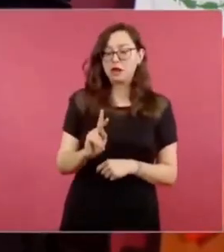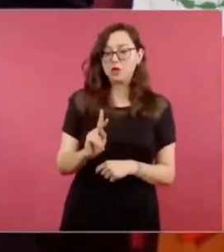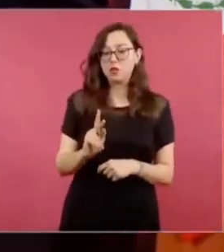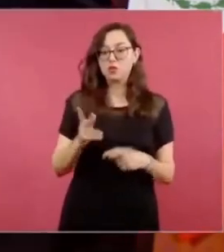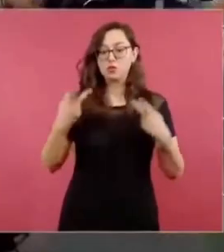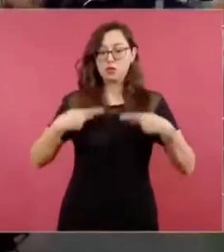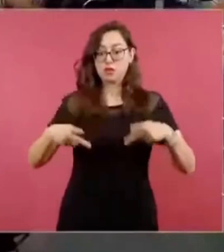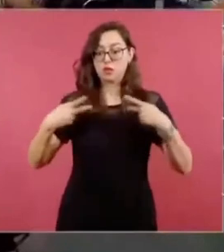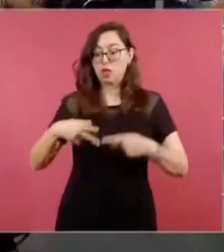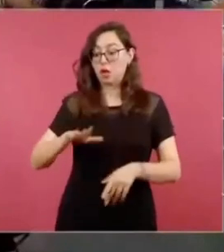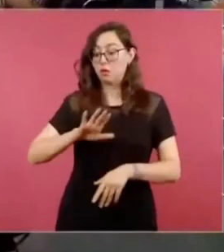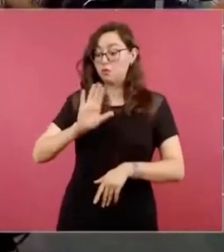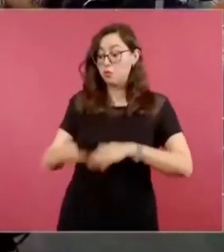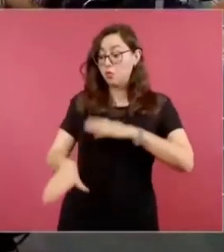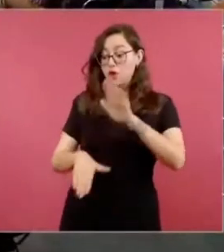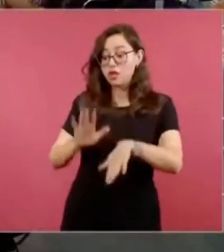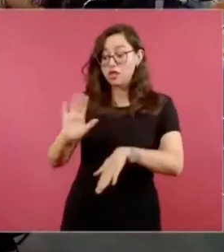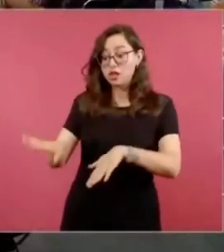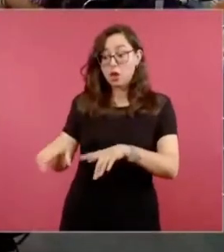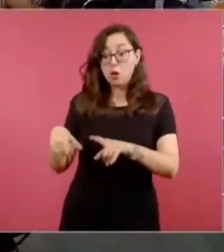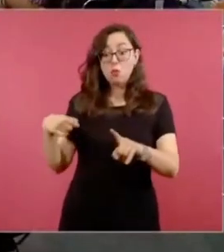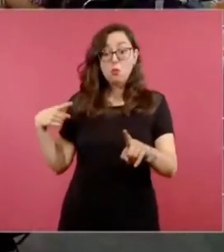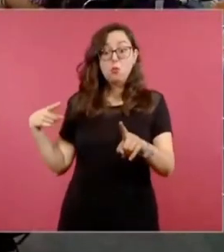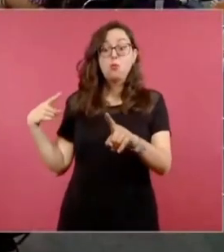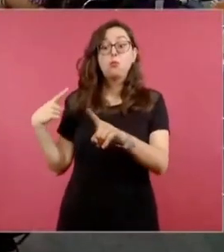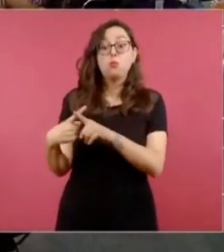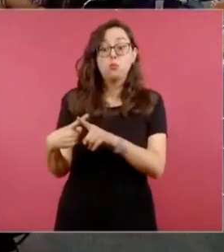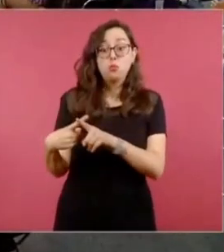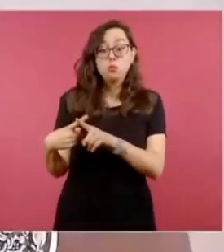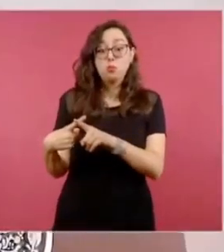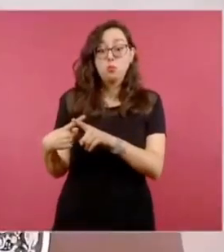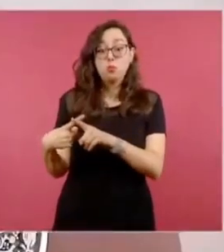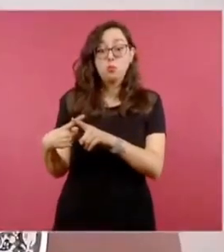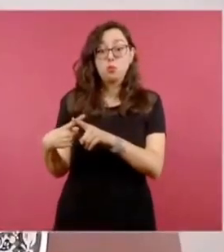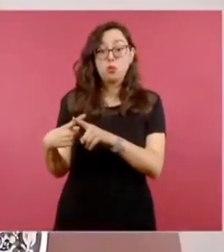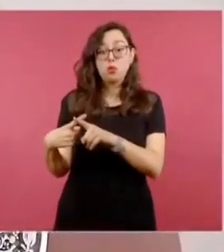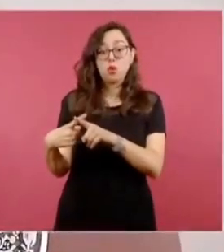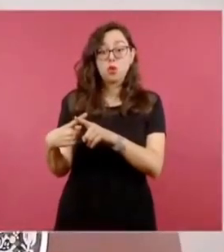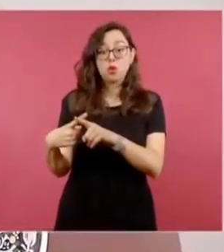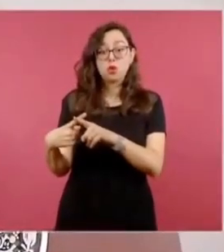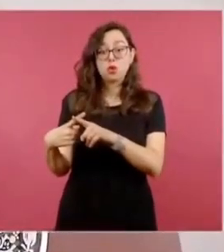en